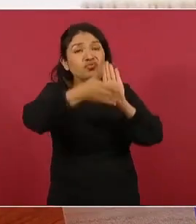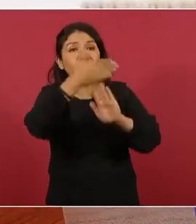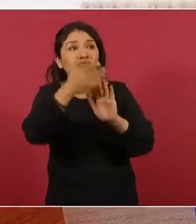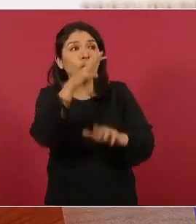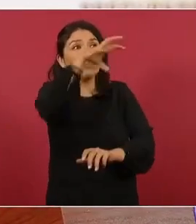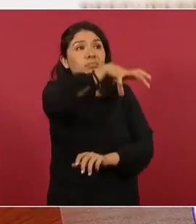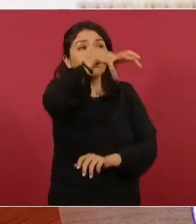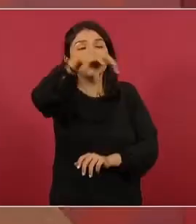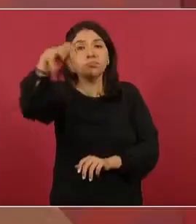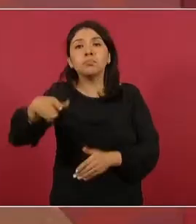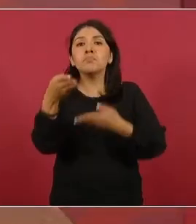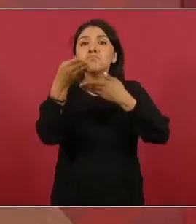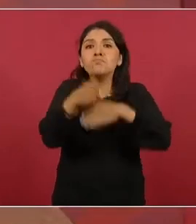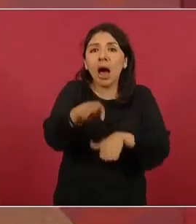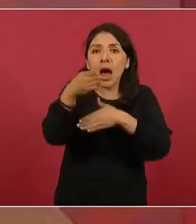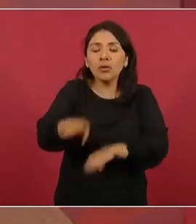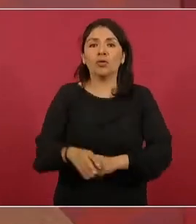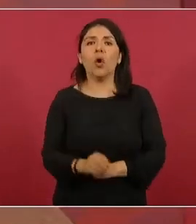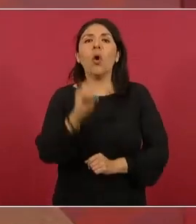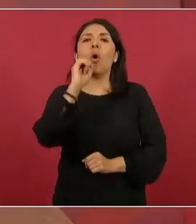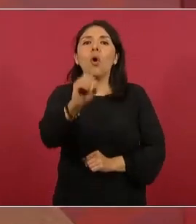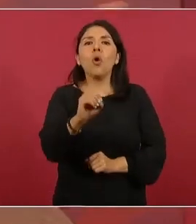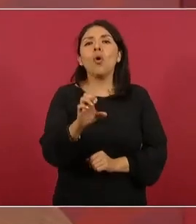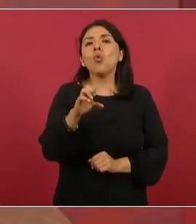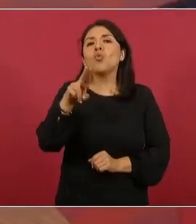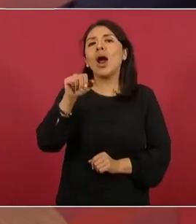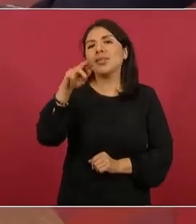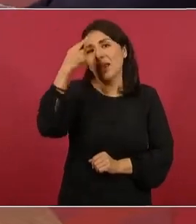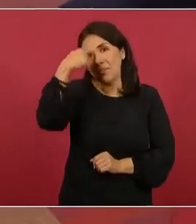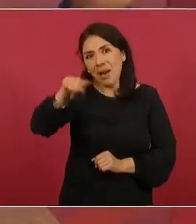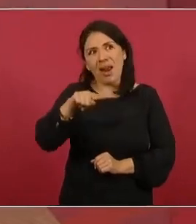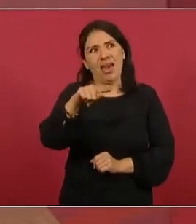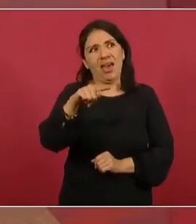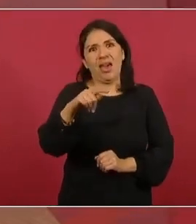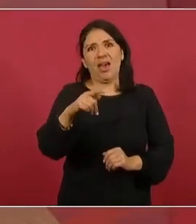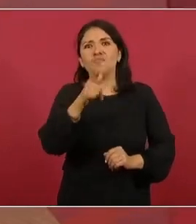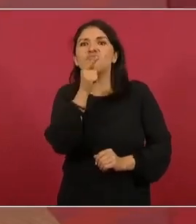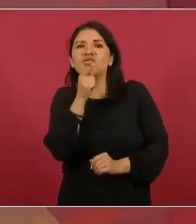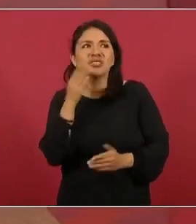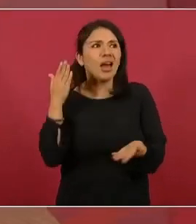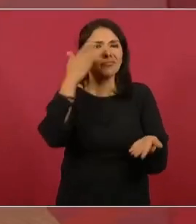no por las sucursales de los bancos. Bueno, el aeropuerto,